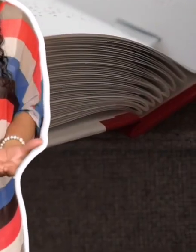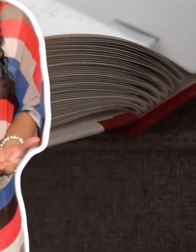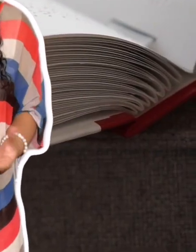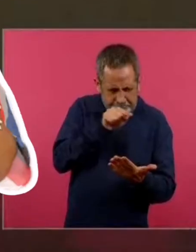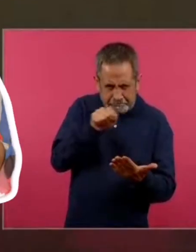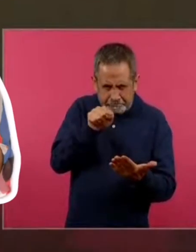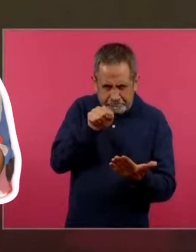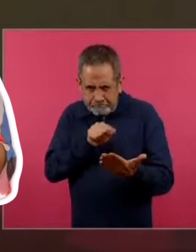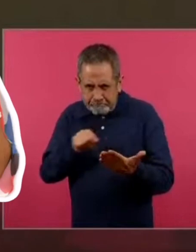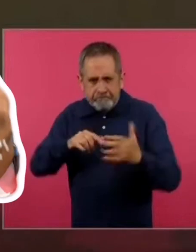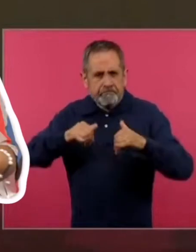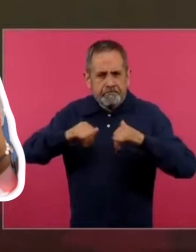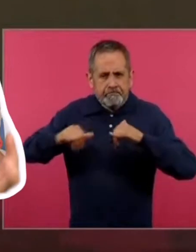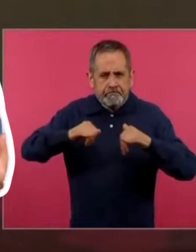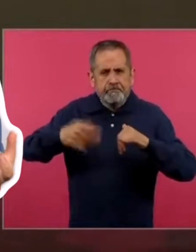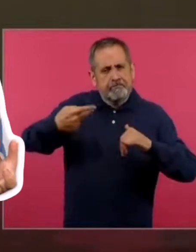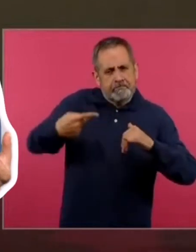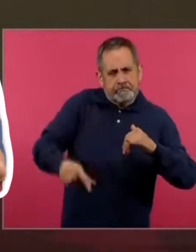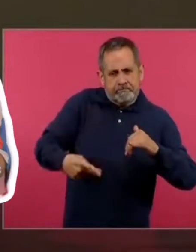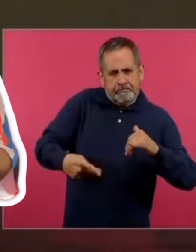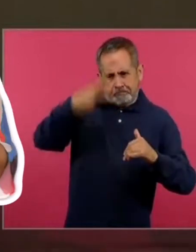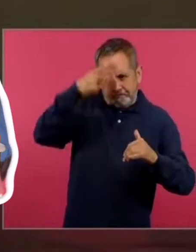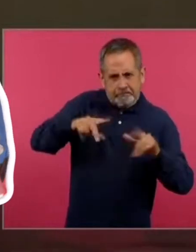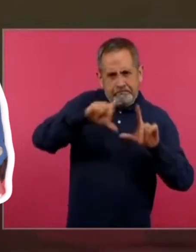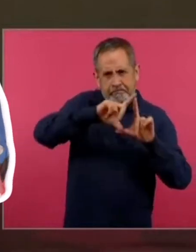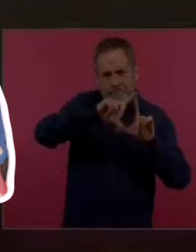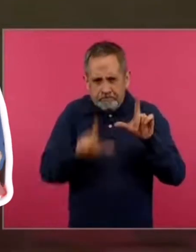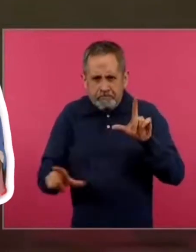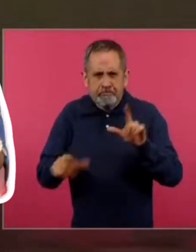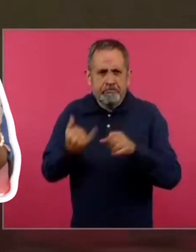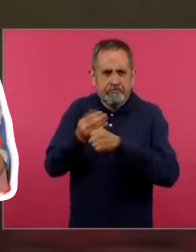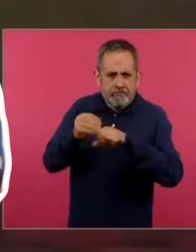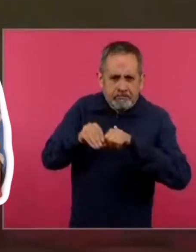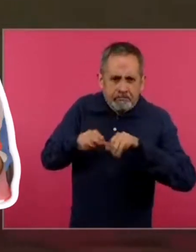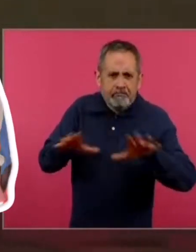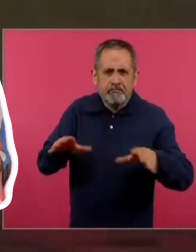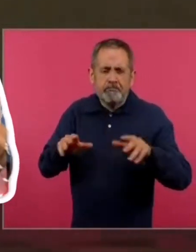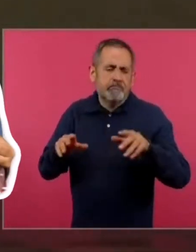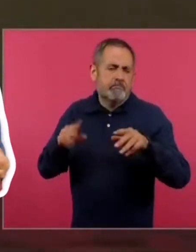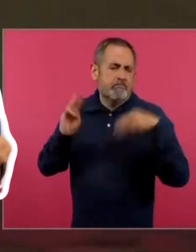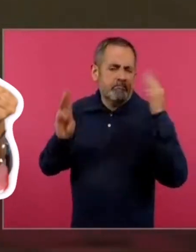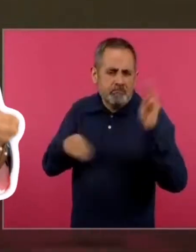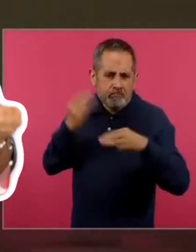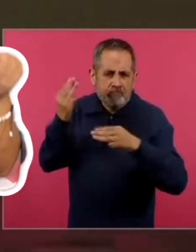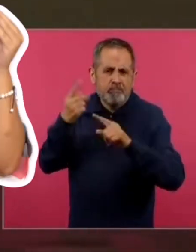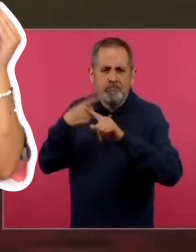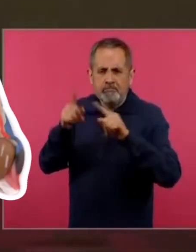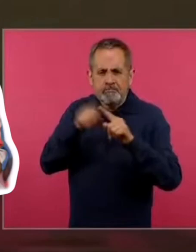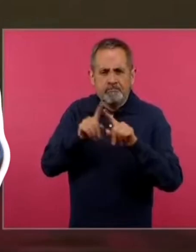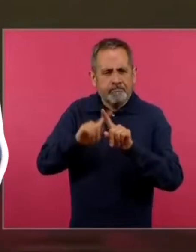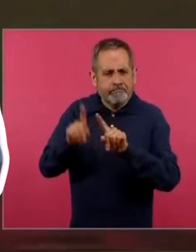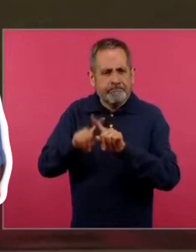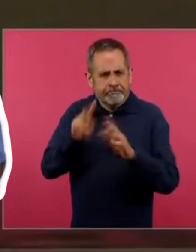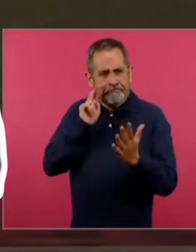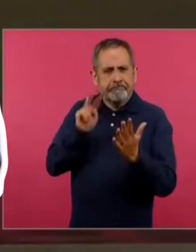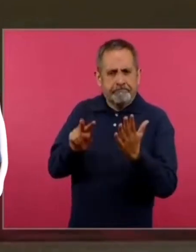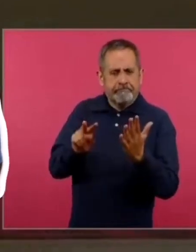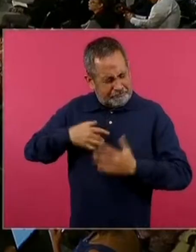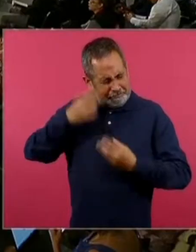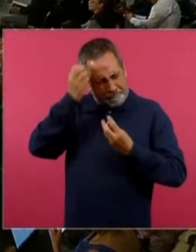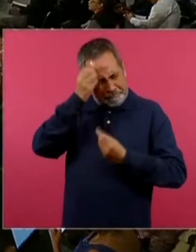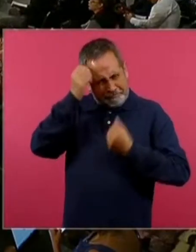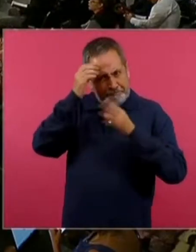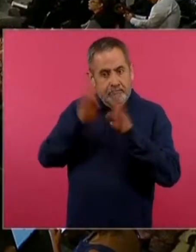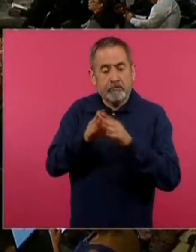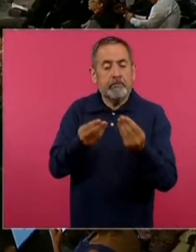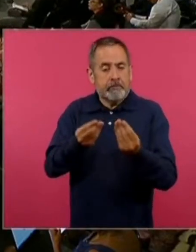escritura braille, que aquí es donde surge el cuestionamiento de si los maestros están capacitados o no para enseñar estas enseñanzas especializadas.